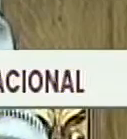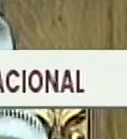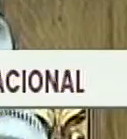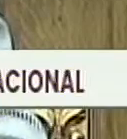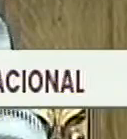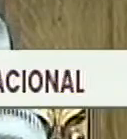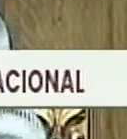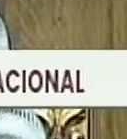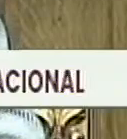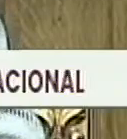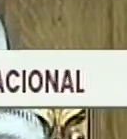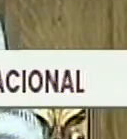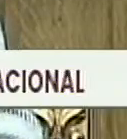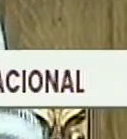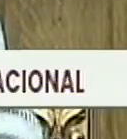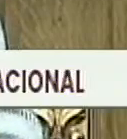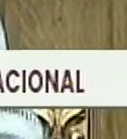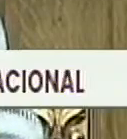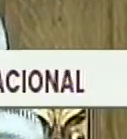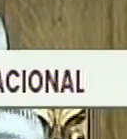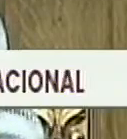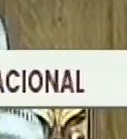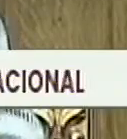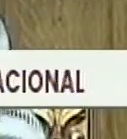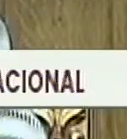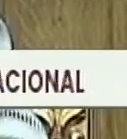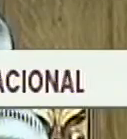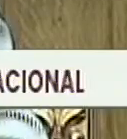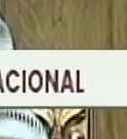las 103 postulaciones